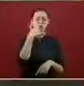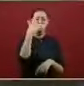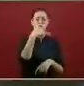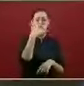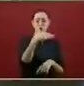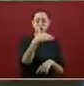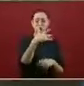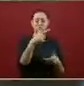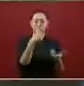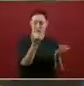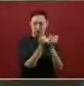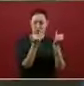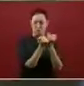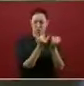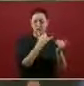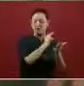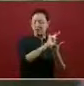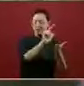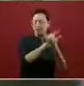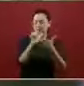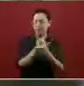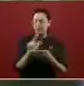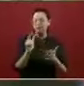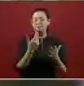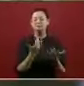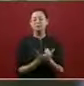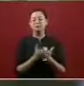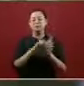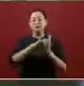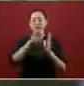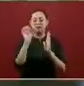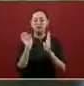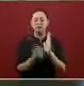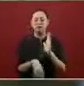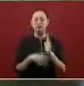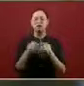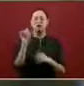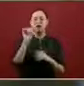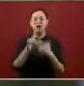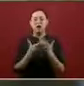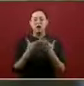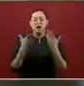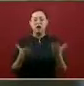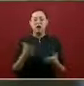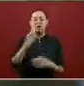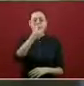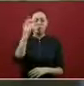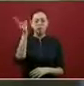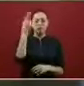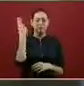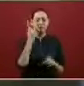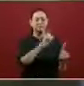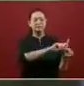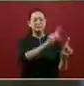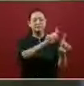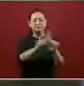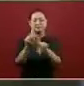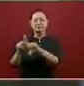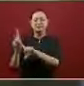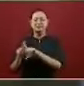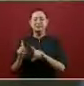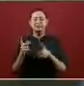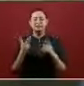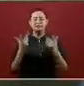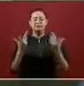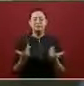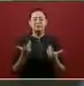que existe en estas universidades públicas? Un ejemplo también podría decir, hoy en día las universidades públicas se han convertido